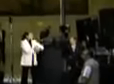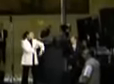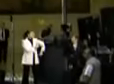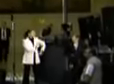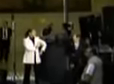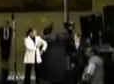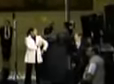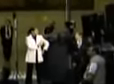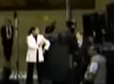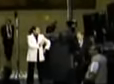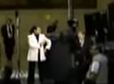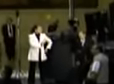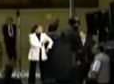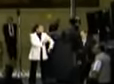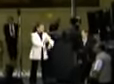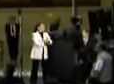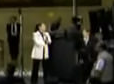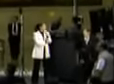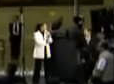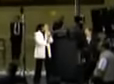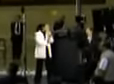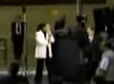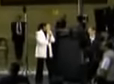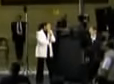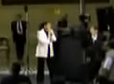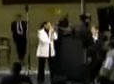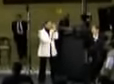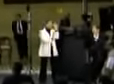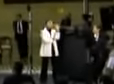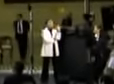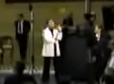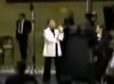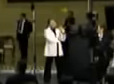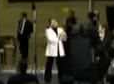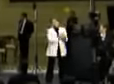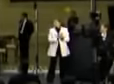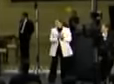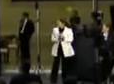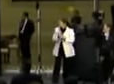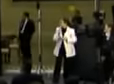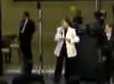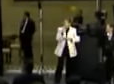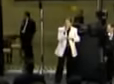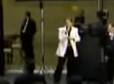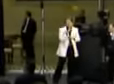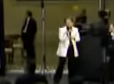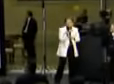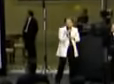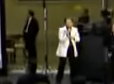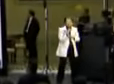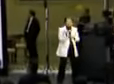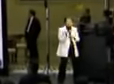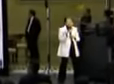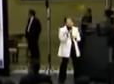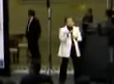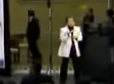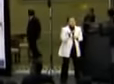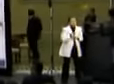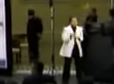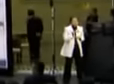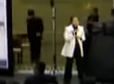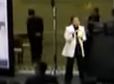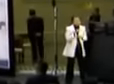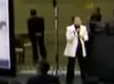acompaña para presentar y moderar esta conferencia magistral el senador Luis Sánchez Jiménez, vicepresidente de la